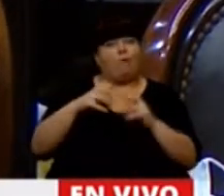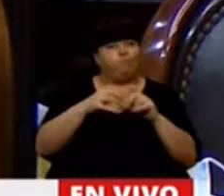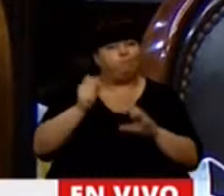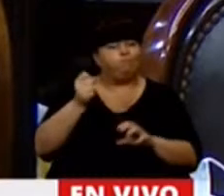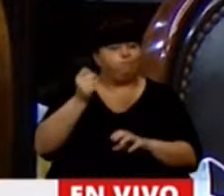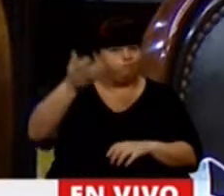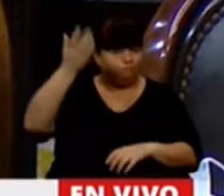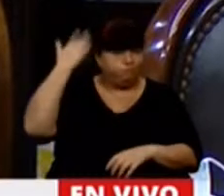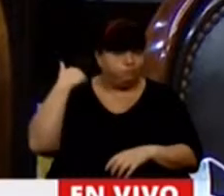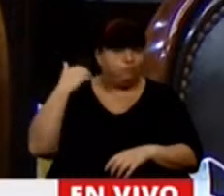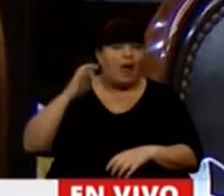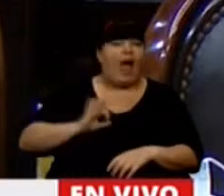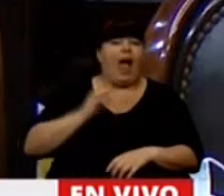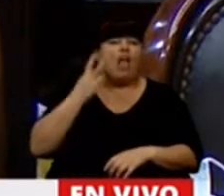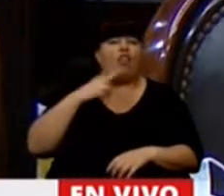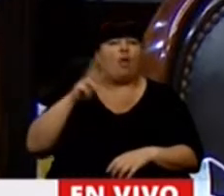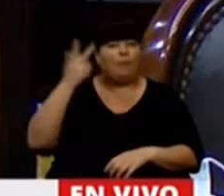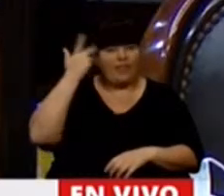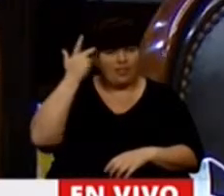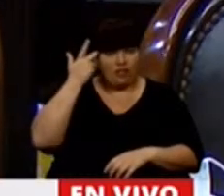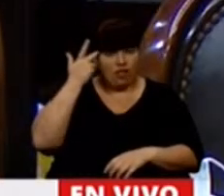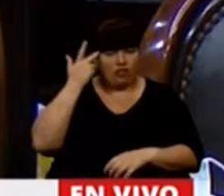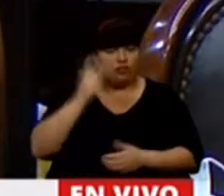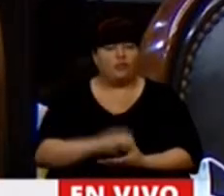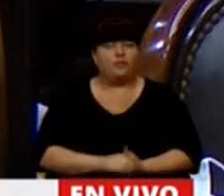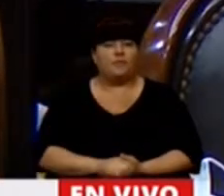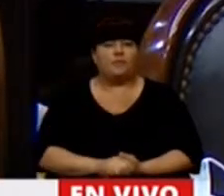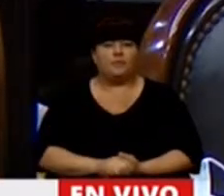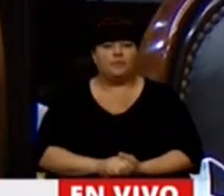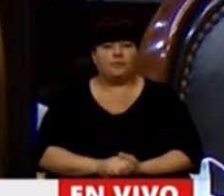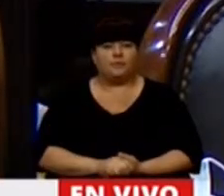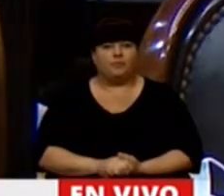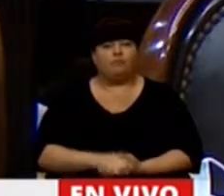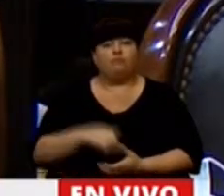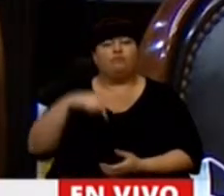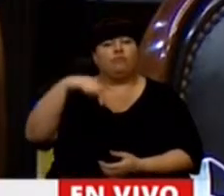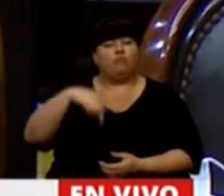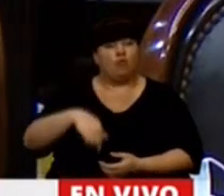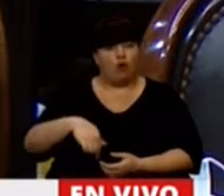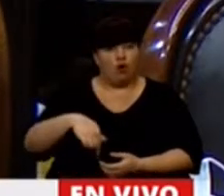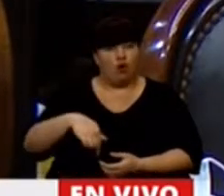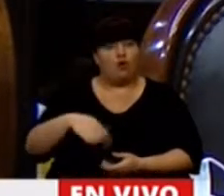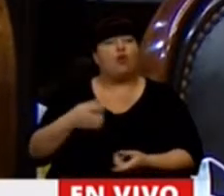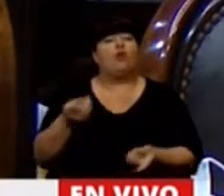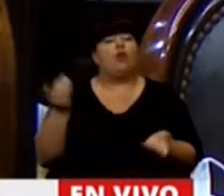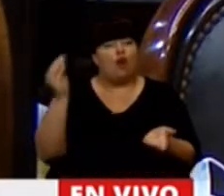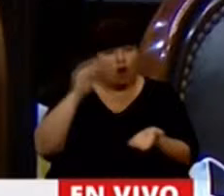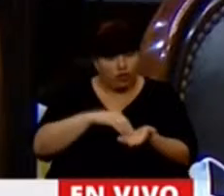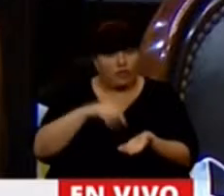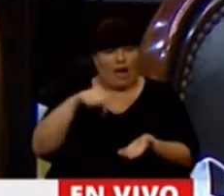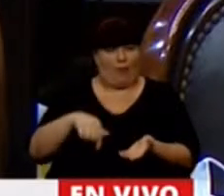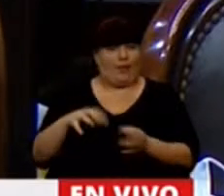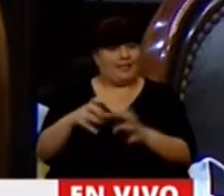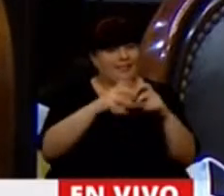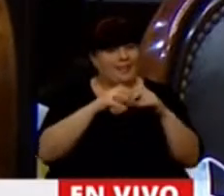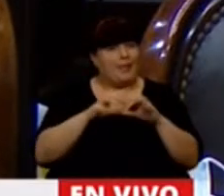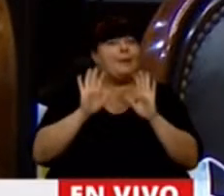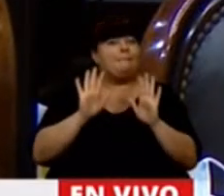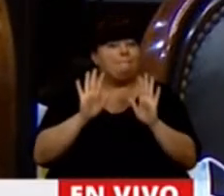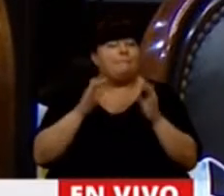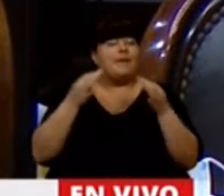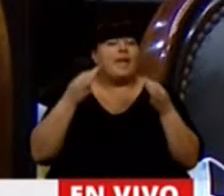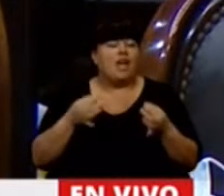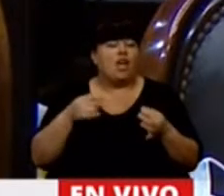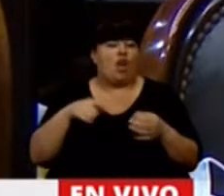debate en el año 2018 y hoy lo volvemos a hacer, pero a